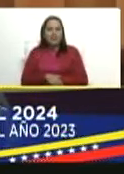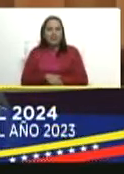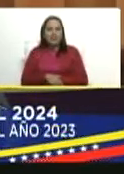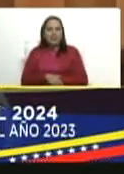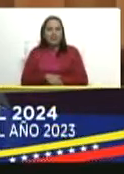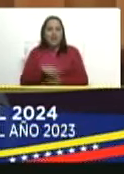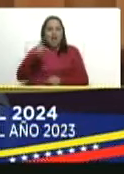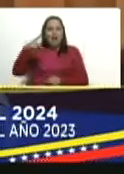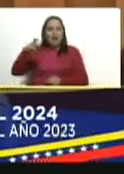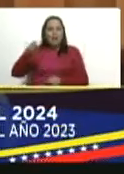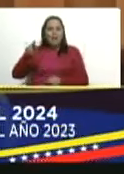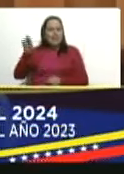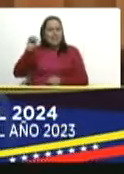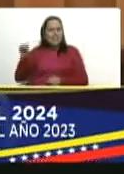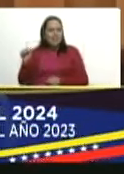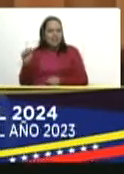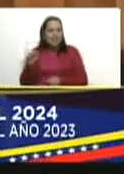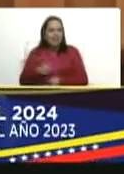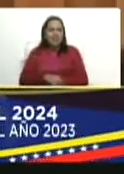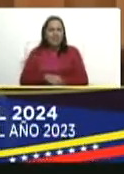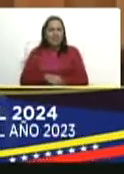persa,